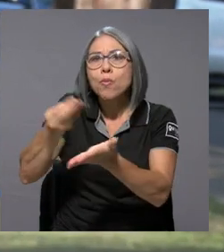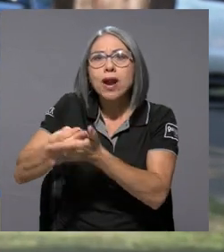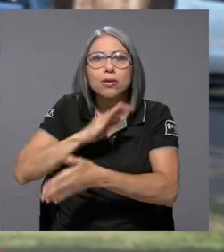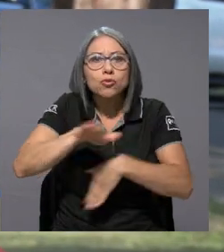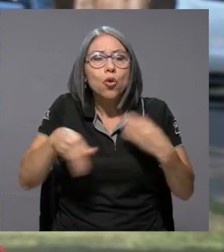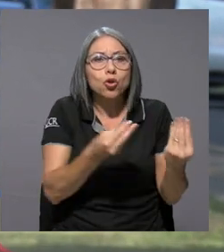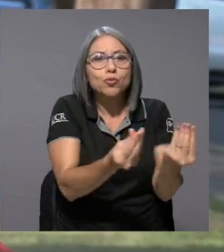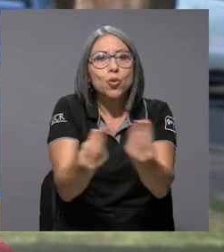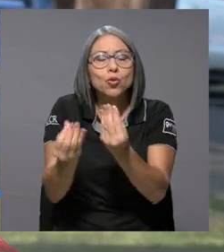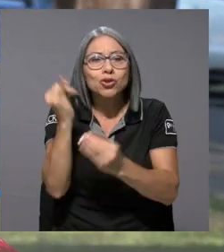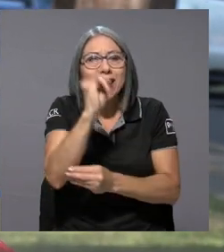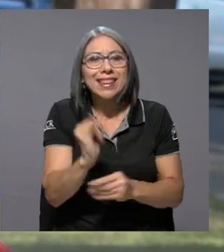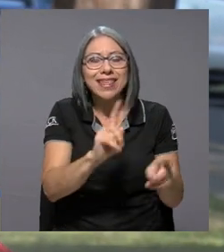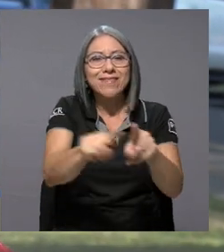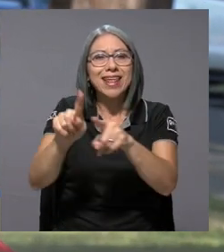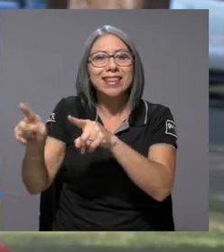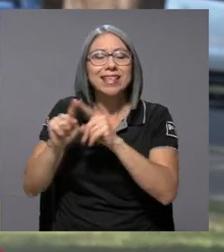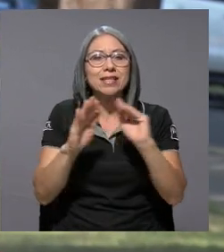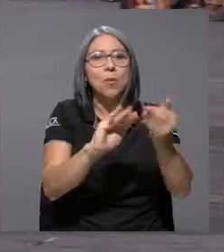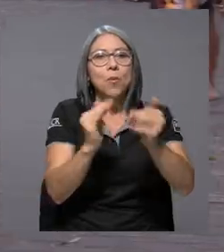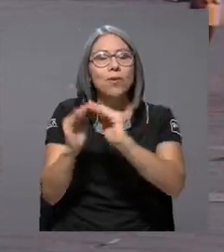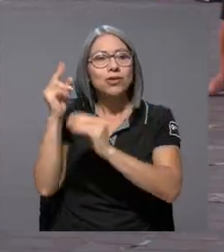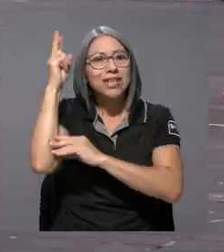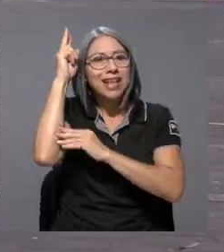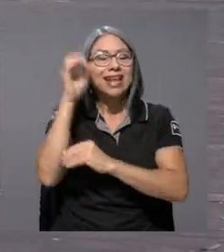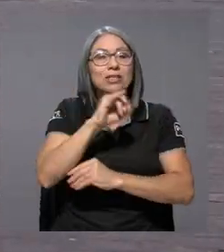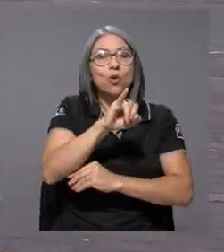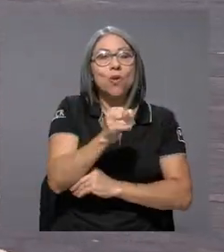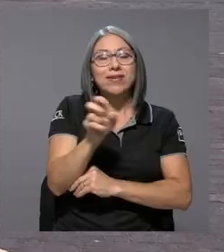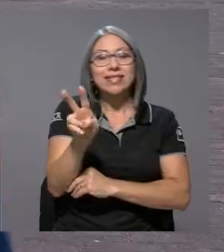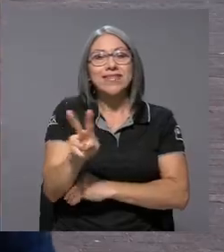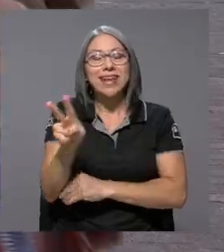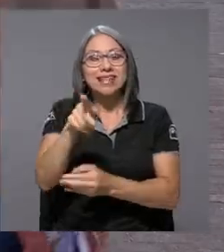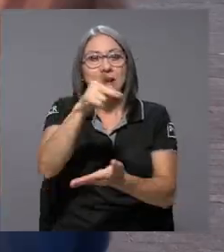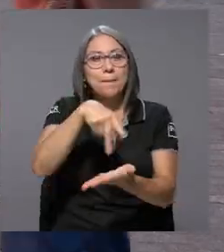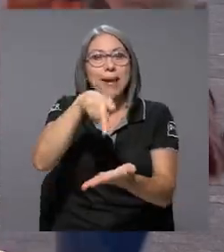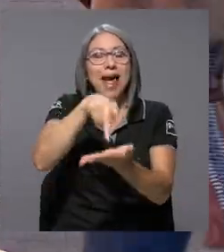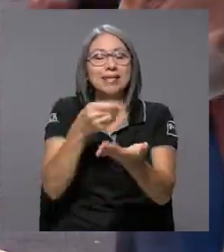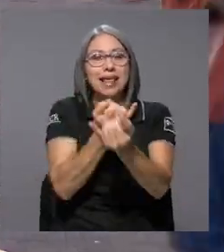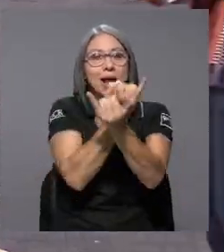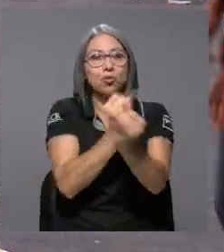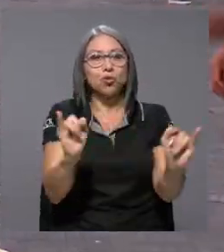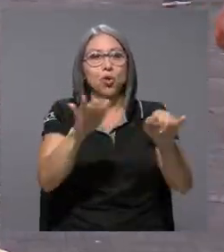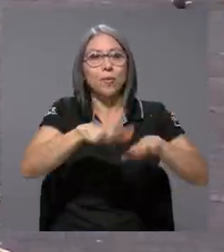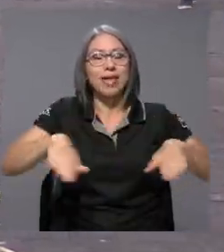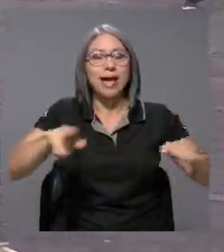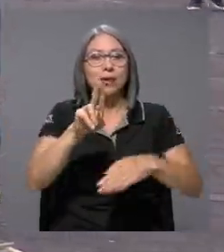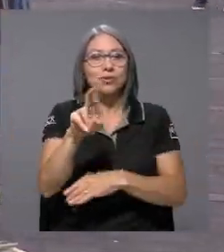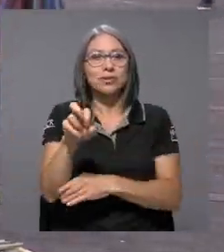productos y artesanías de estos diferentes pueblos indígenas. Jueves y viernes en la Plaza de la Autonomía.